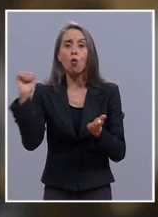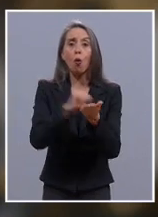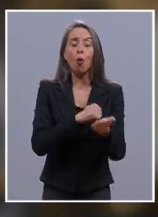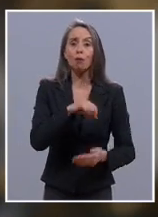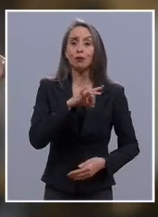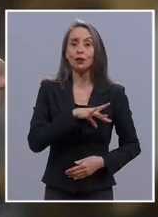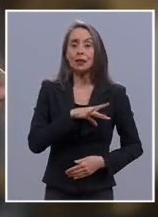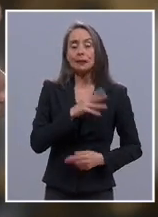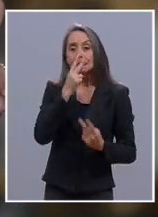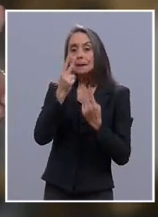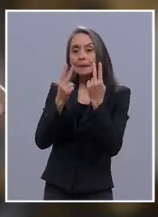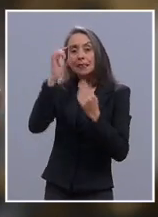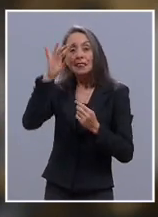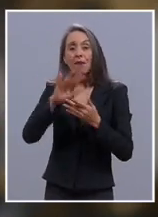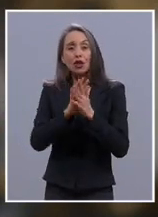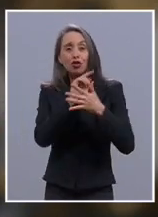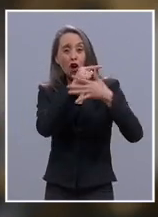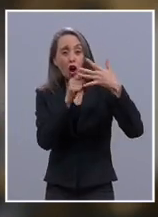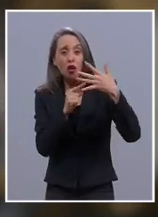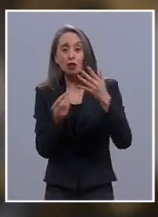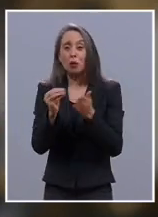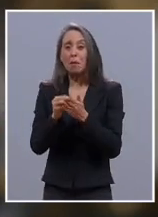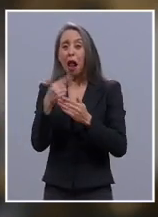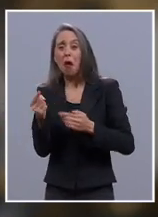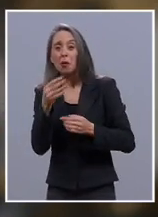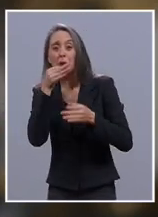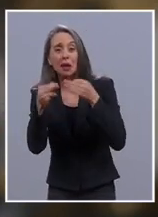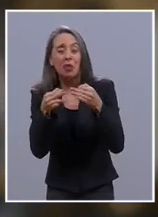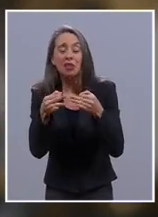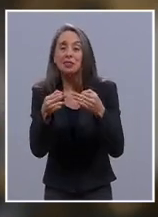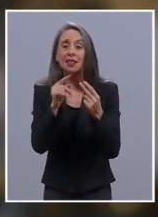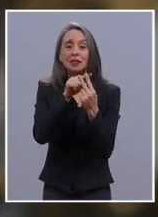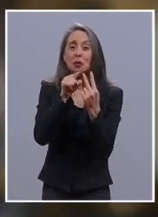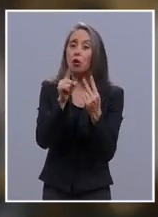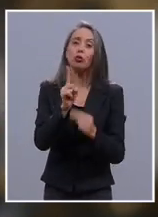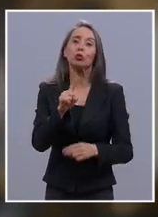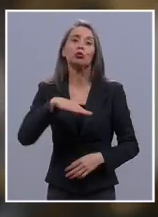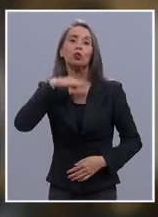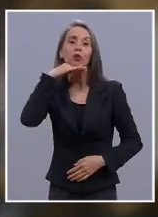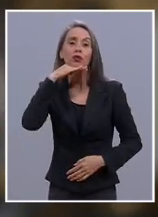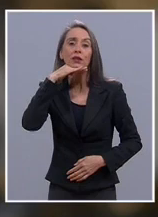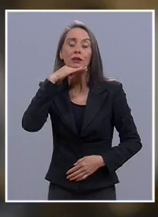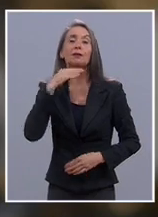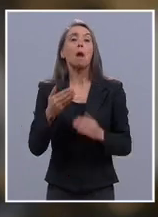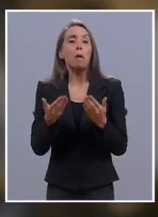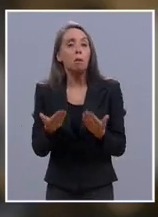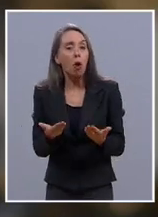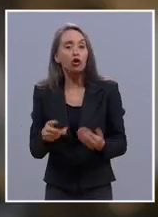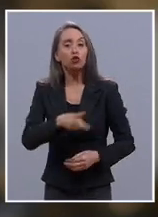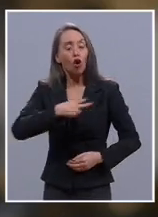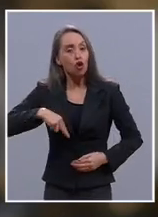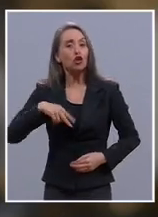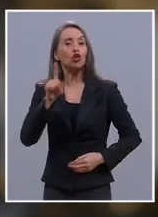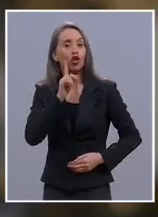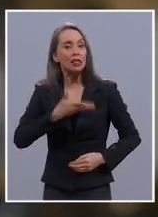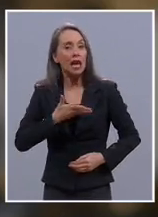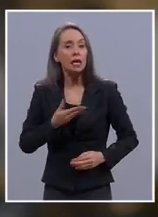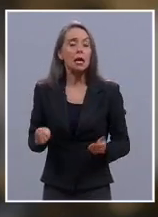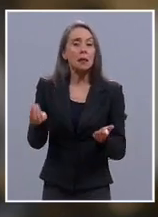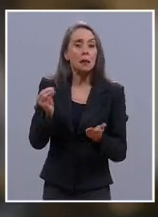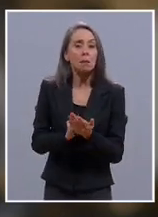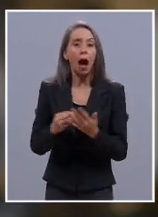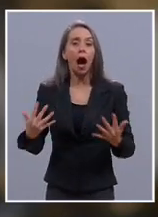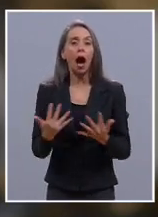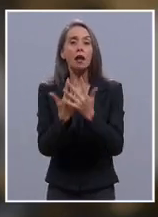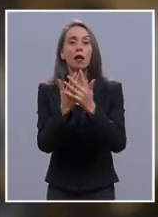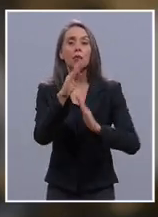sabemos que todo lo anterior no es suficiente por eso tenemos y estamos ampliando la red de